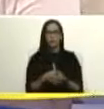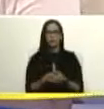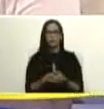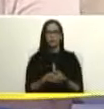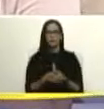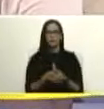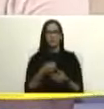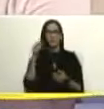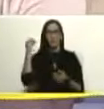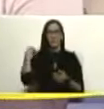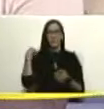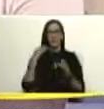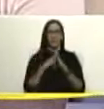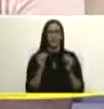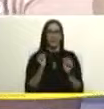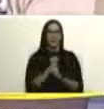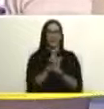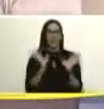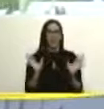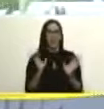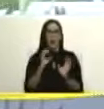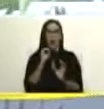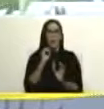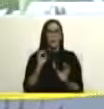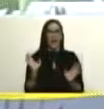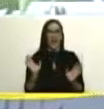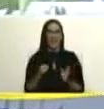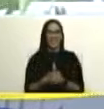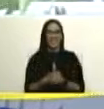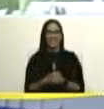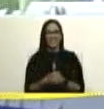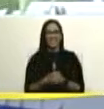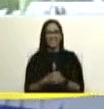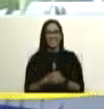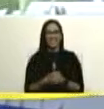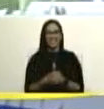igual enteras de todo, ¿vale? Obvio, ojo, comadre.